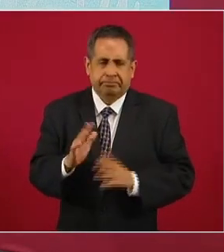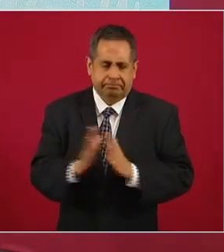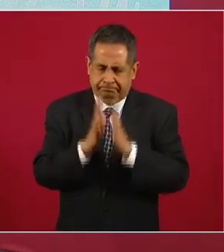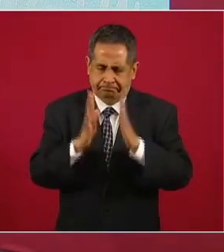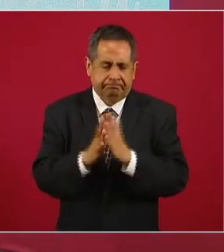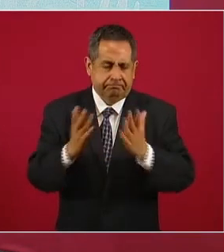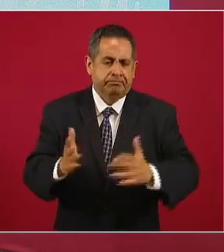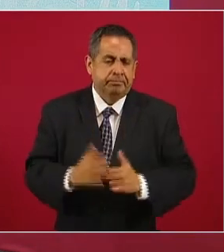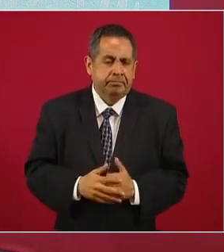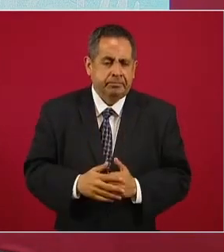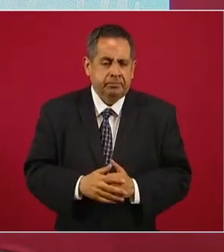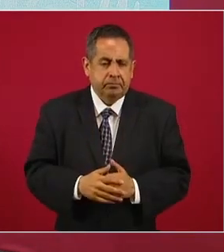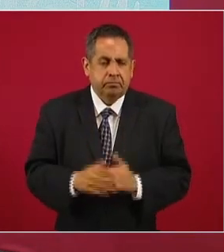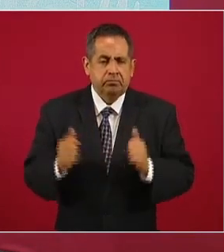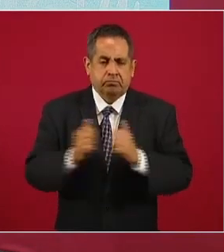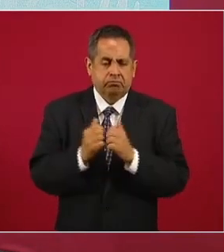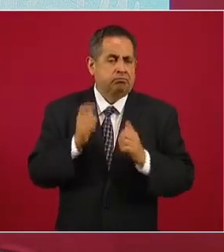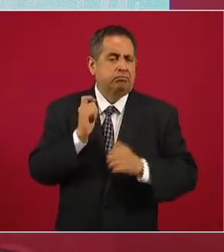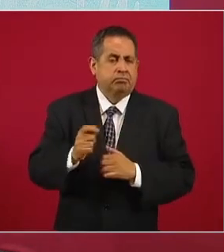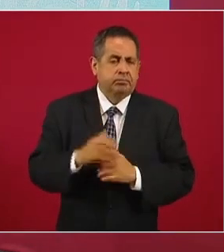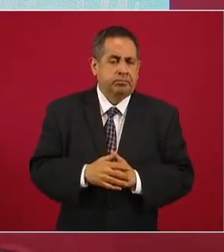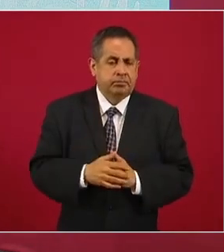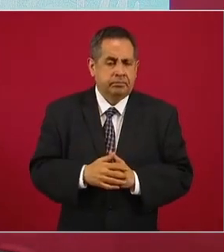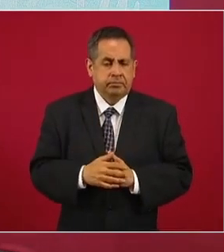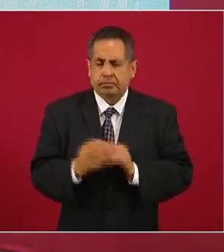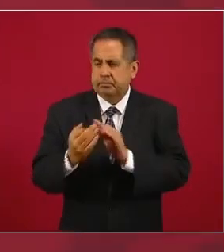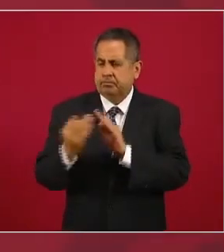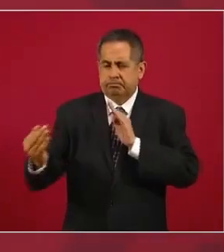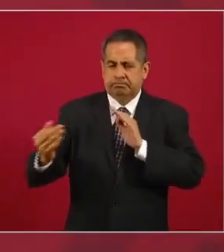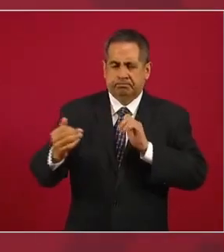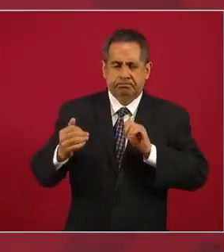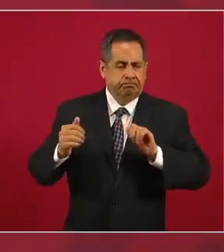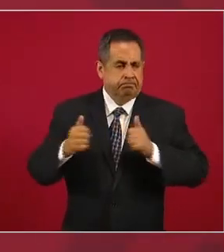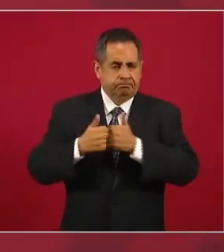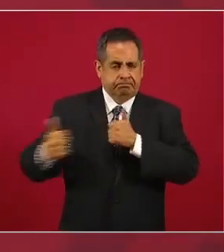participar con la distancia